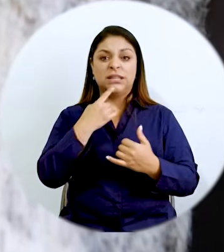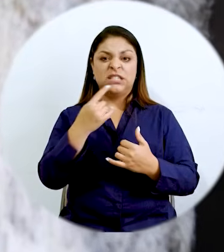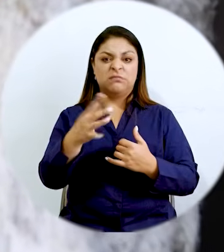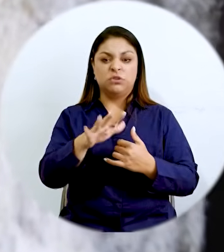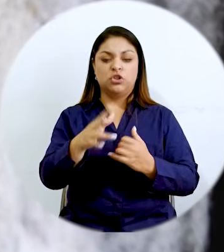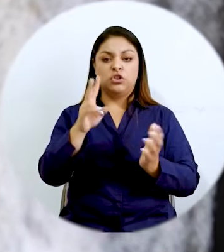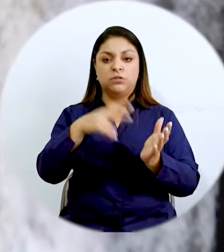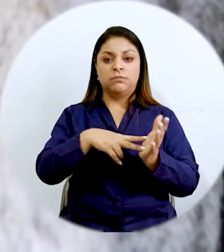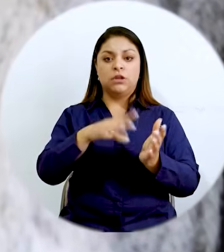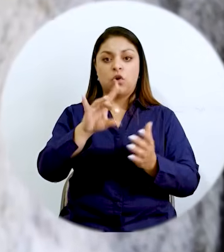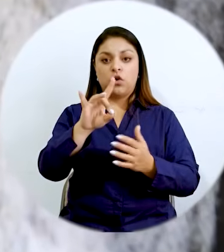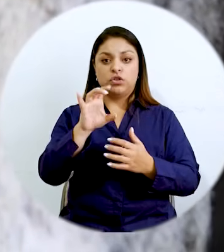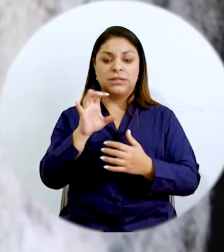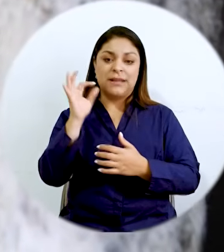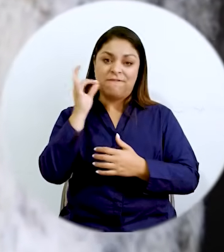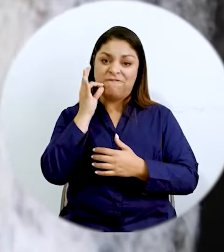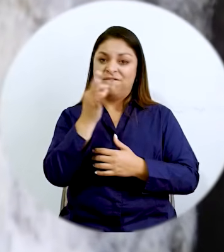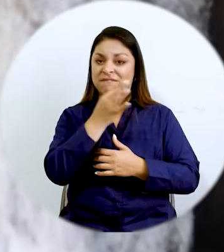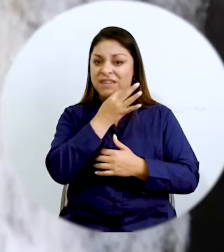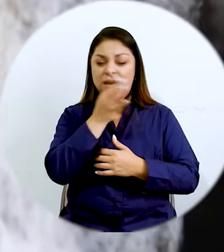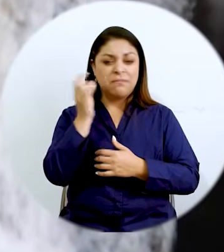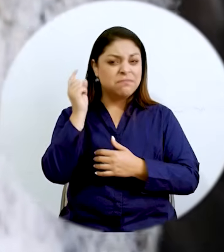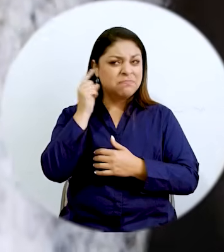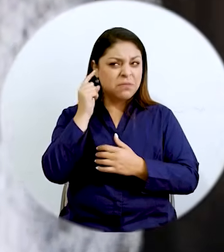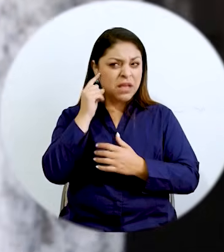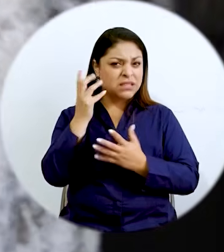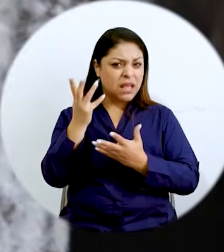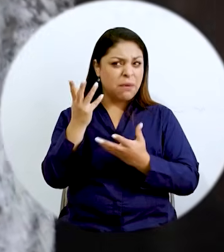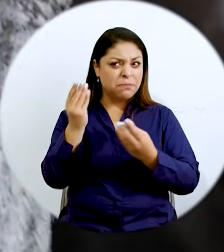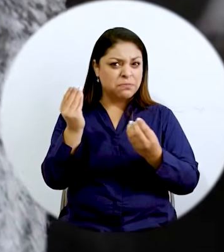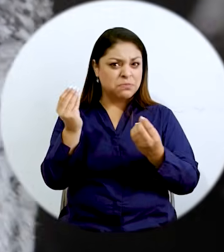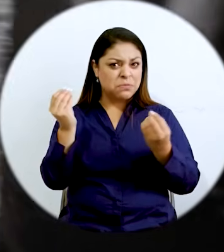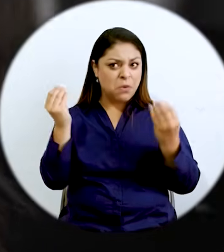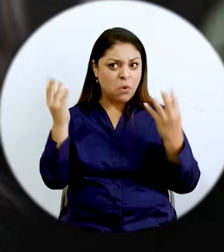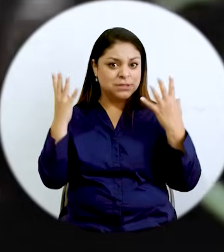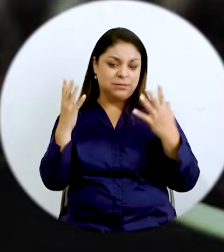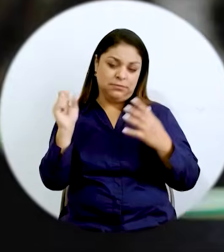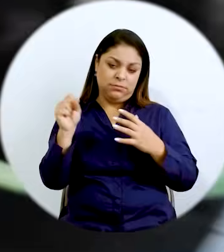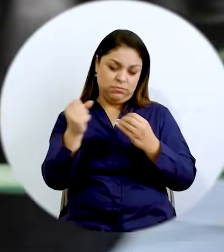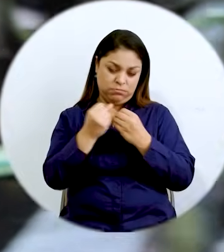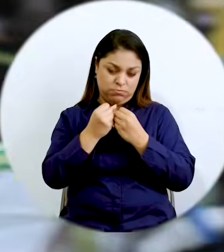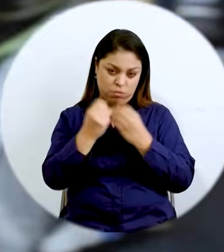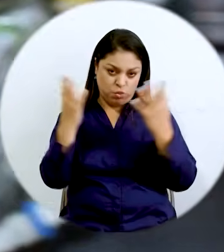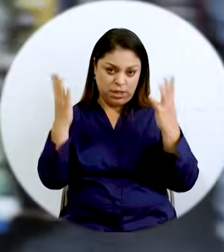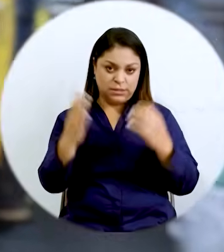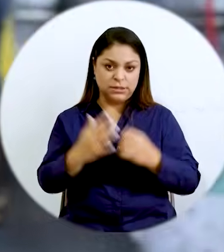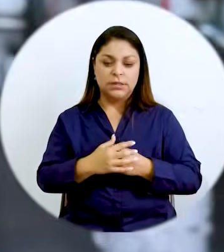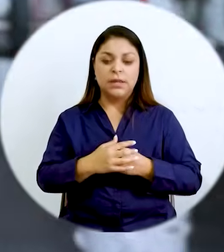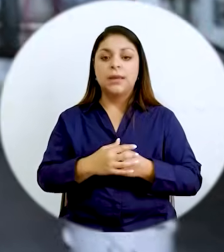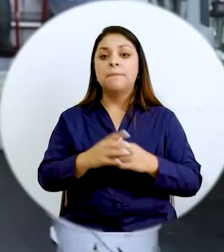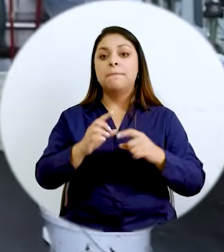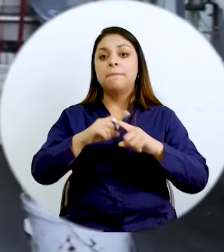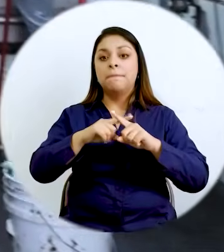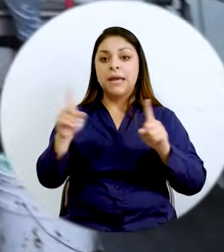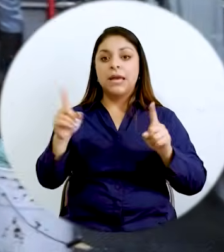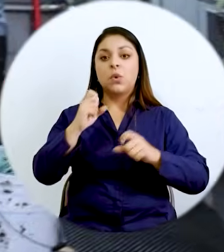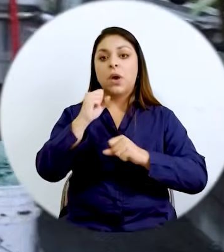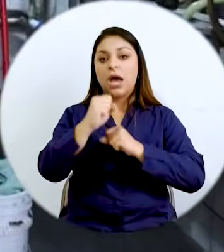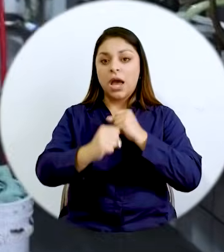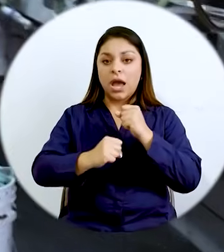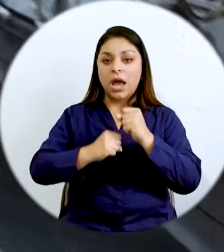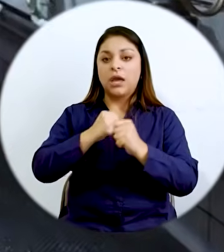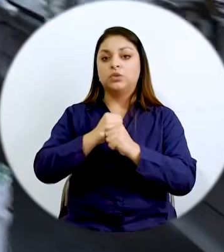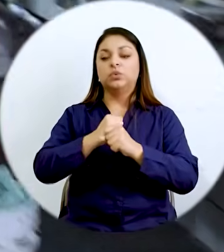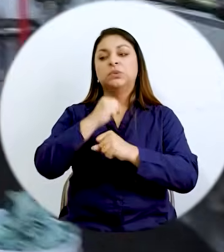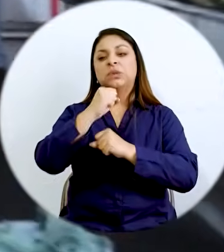2.800 fincas y suena a muchas, y efectivamente son muchas fincas. Sin embargo, pasaron años